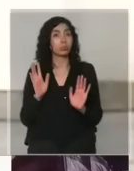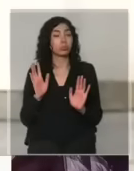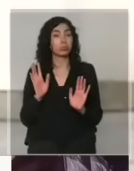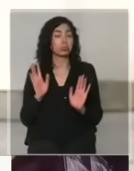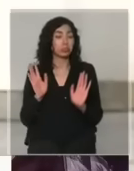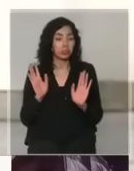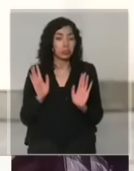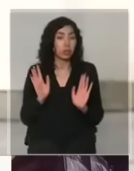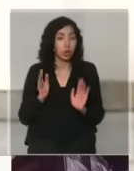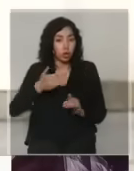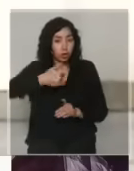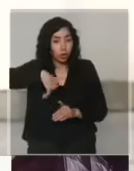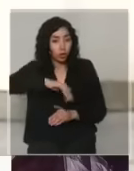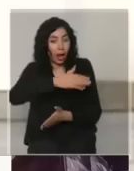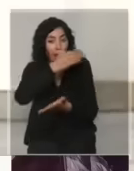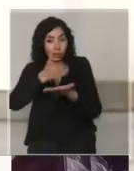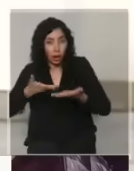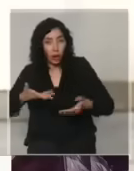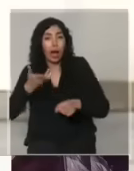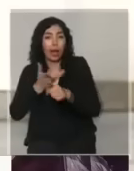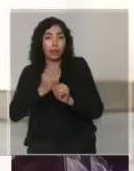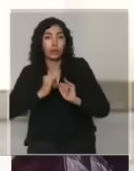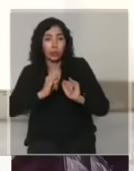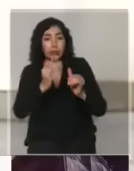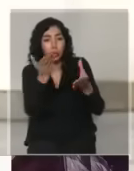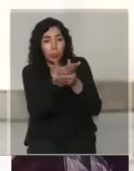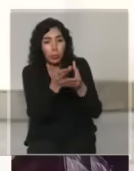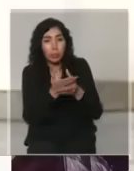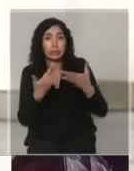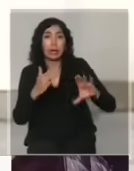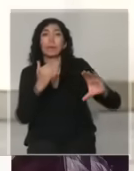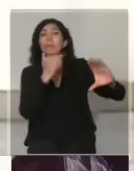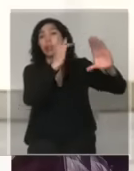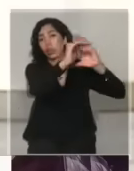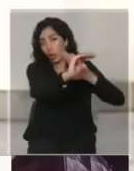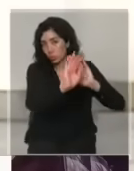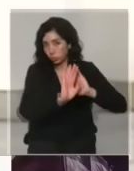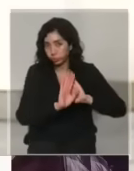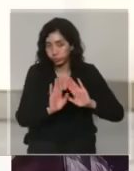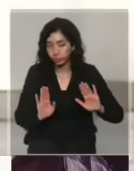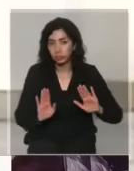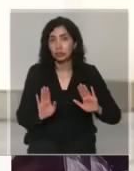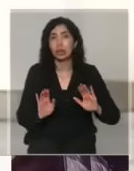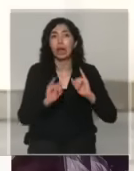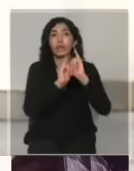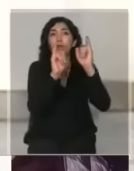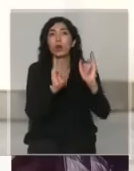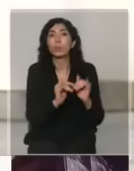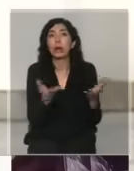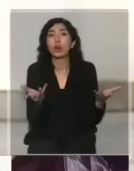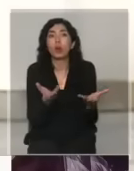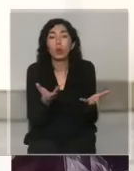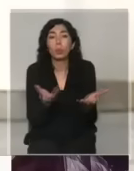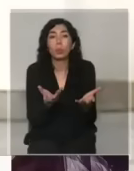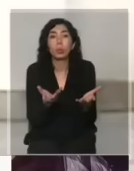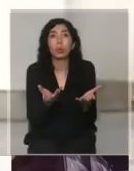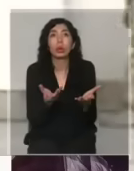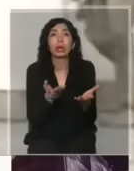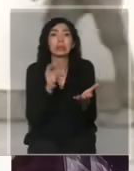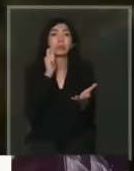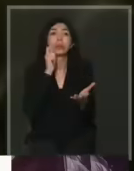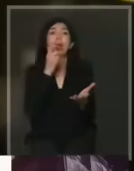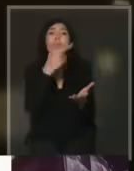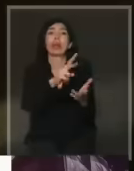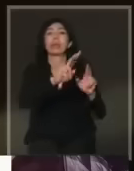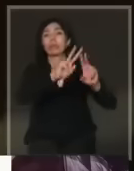tenemos hasta ahora es un conjunto de antecedentes que han sido remitidos. La forma y modo en que se invirtieron forman parte de la